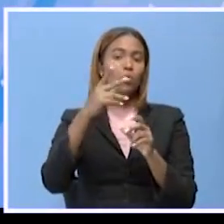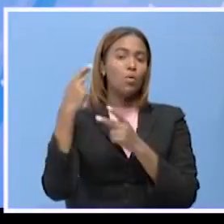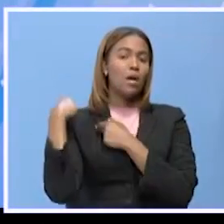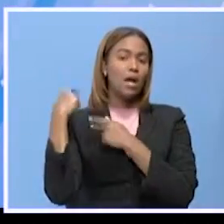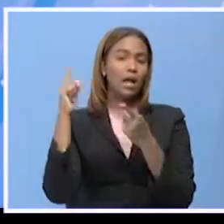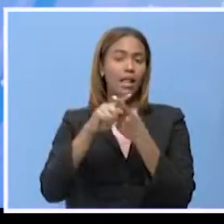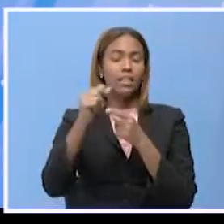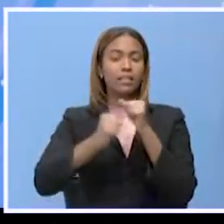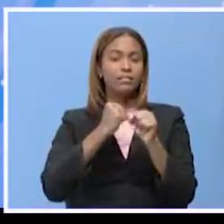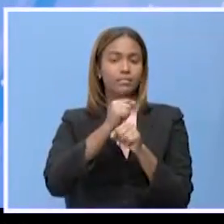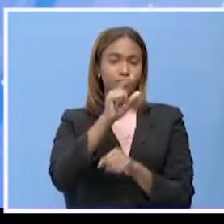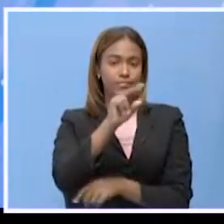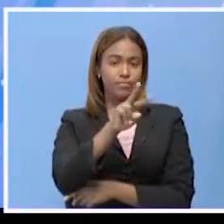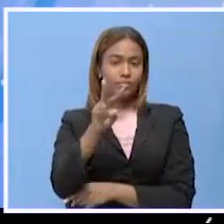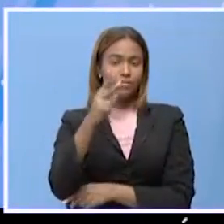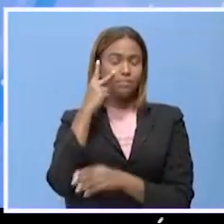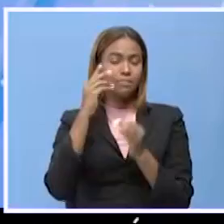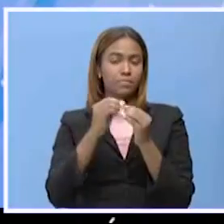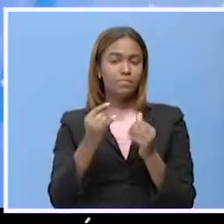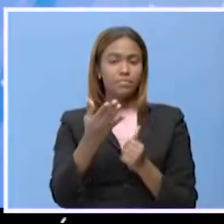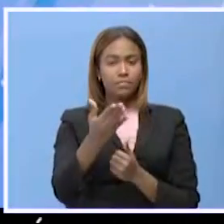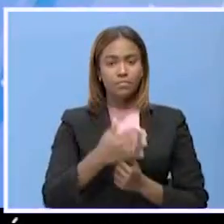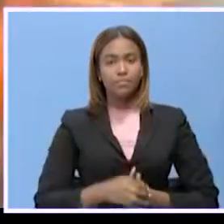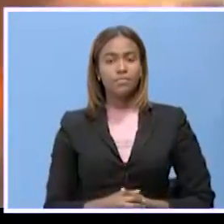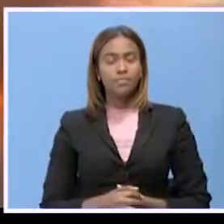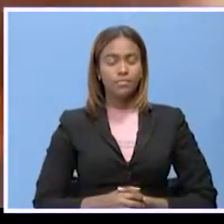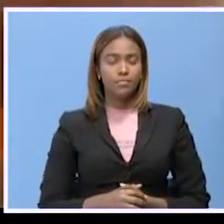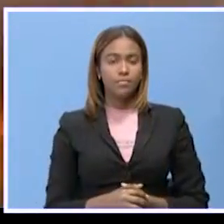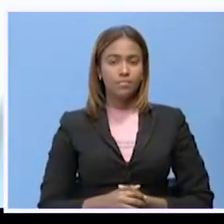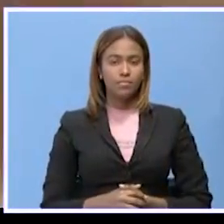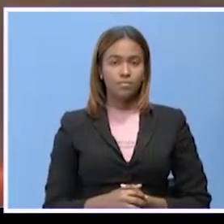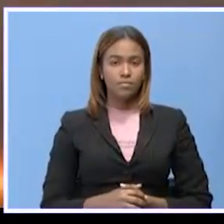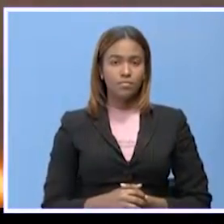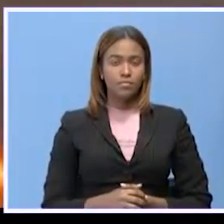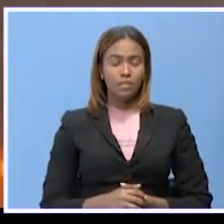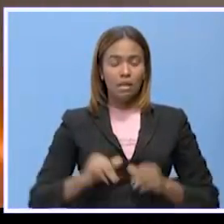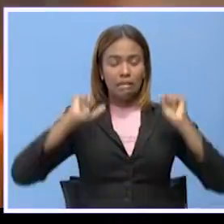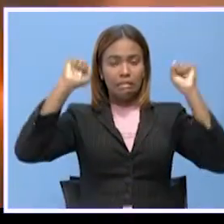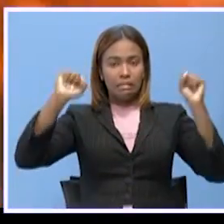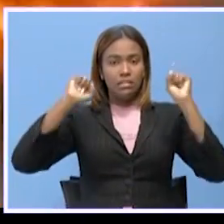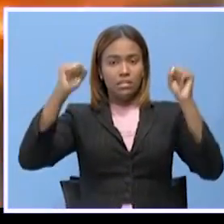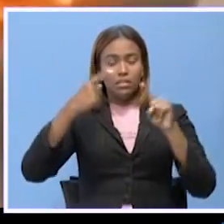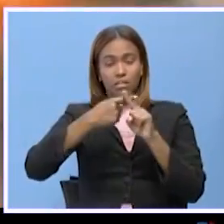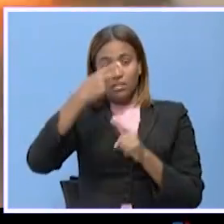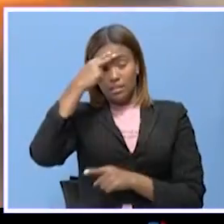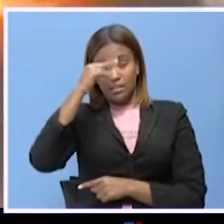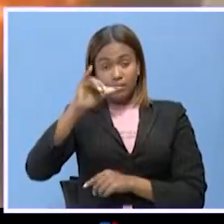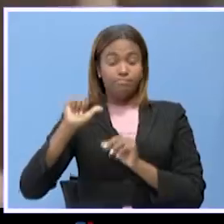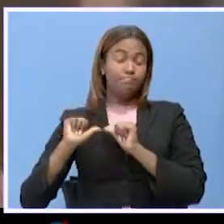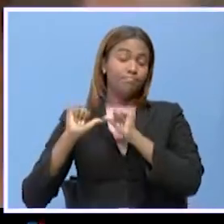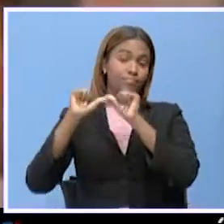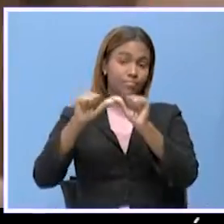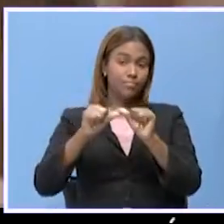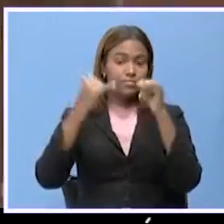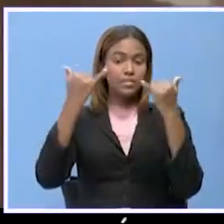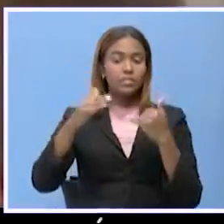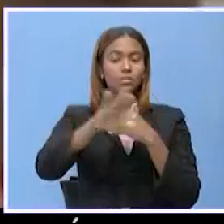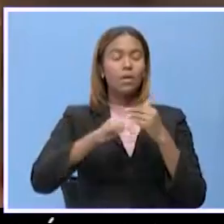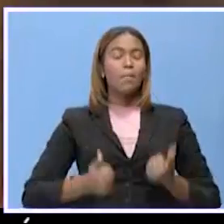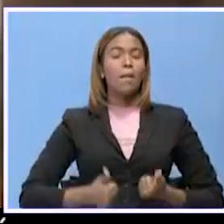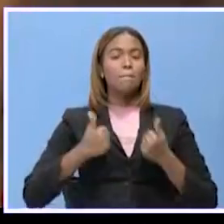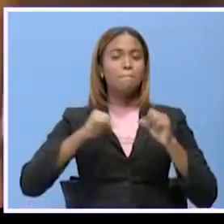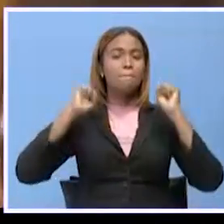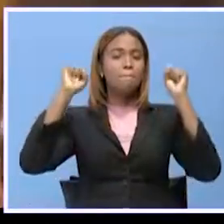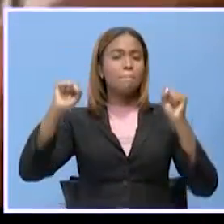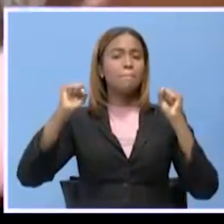hasta el 2022. Vamos a ver la historia. Las protestas en Haití no cesan. En esta, sus habitantes